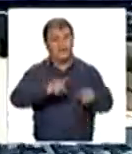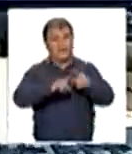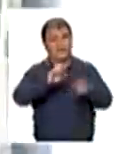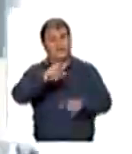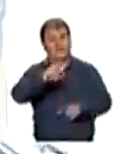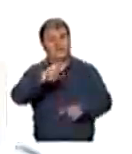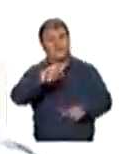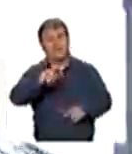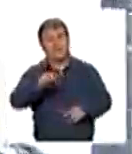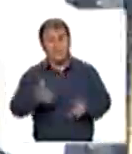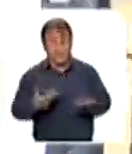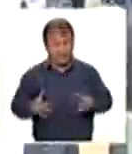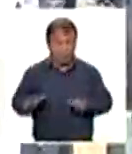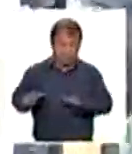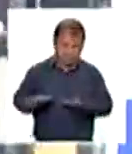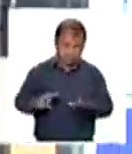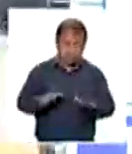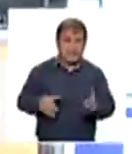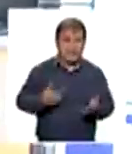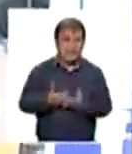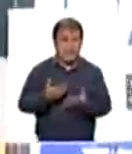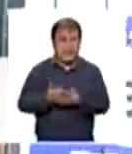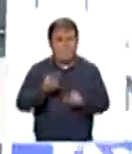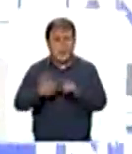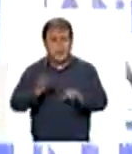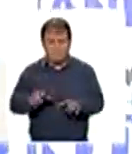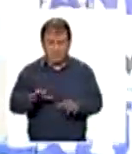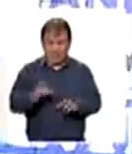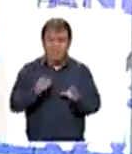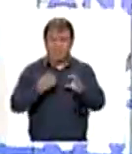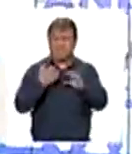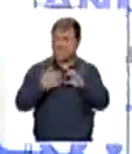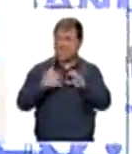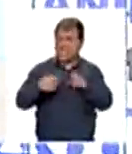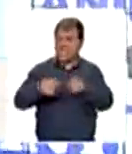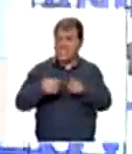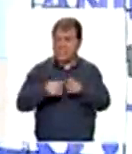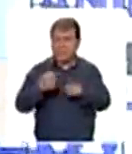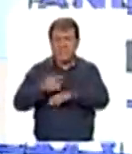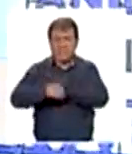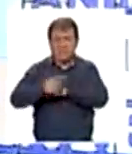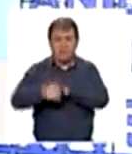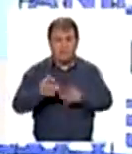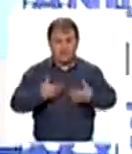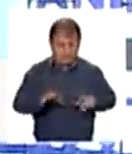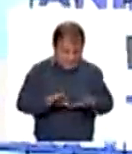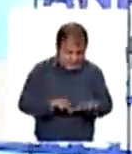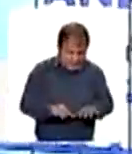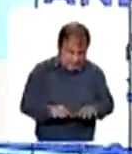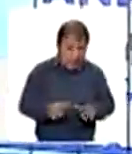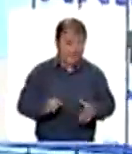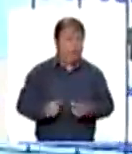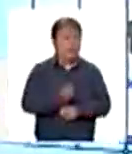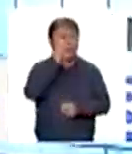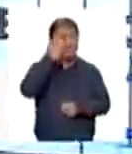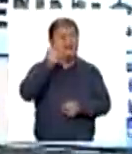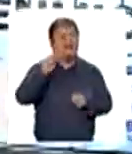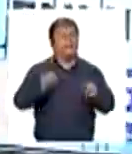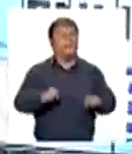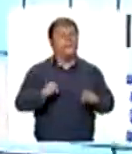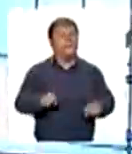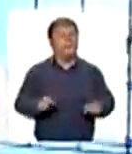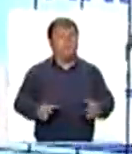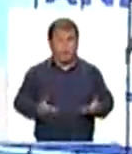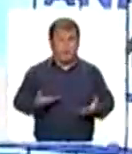repechaje.teleticket.com.pe. Varios hinchas ya han llegado hasta las cabinas de internet de algunos distritos para poder ser ellos los afortunados que ganen la posibilidad